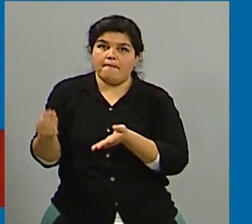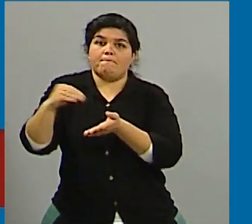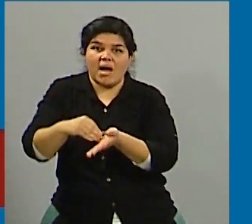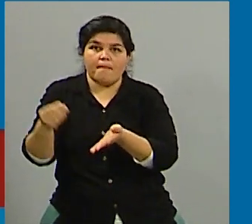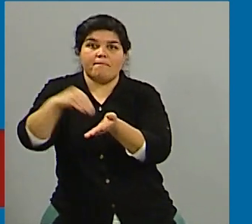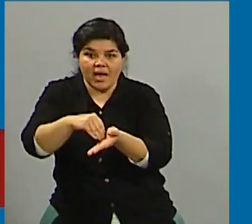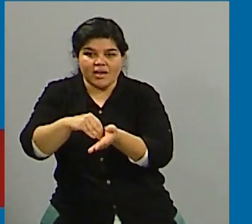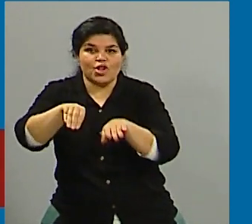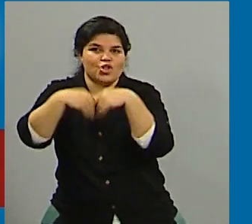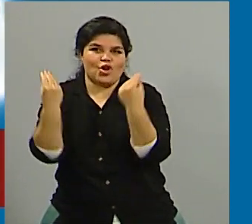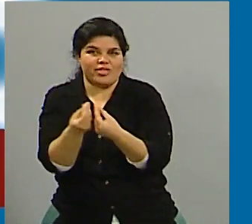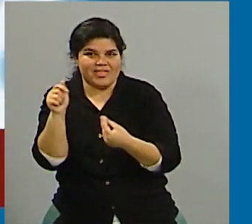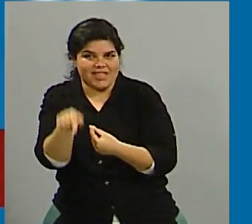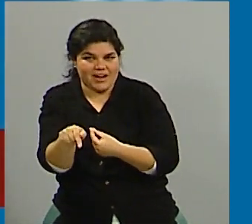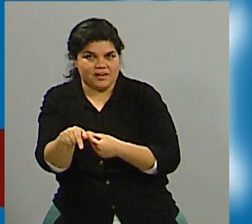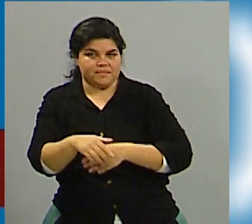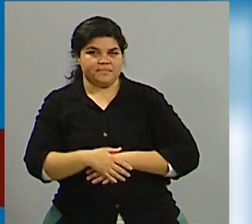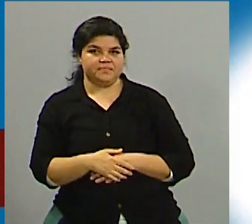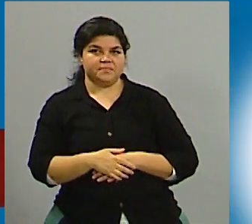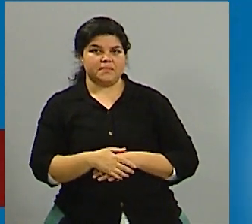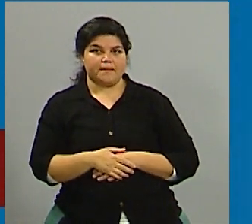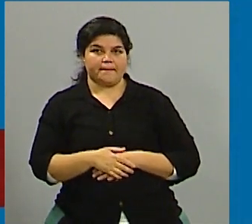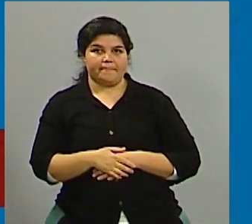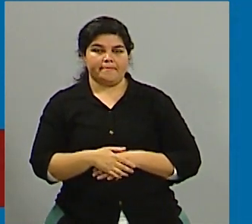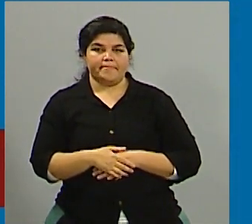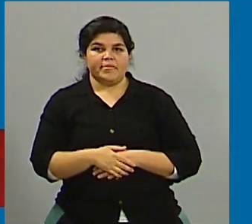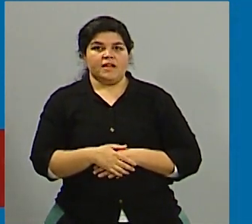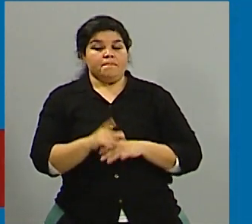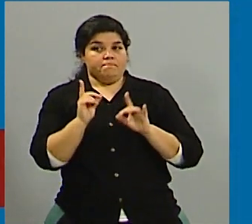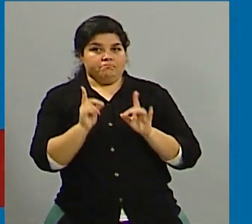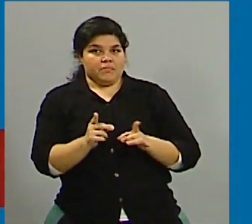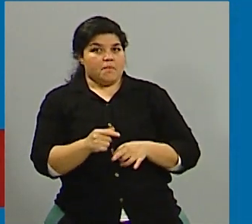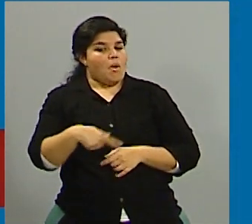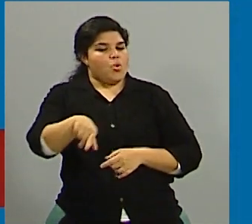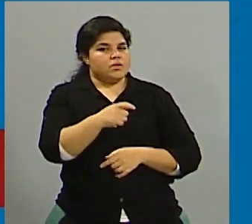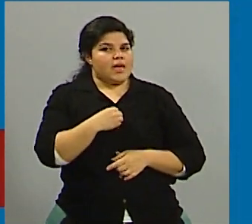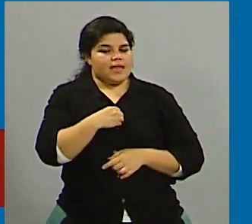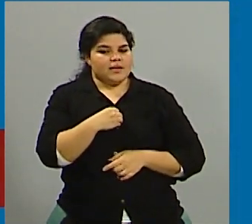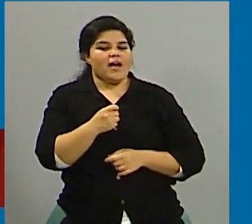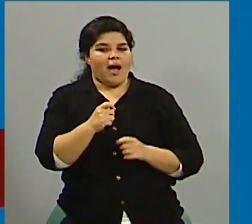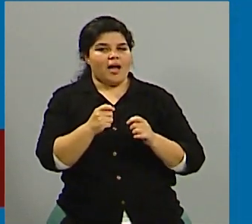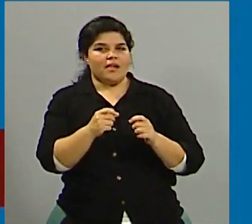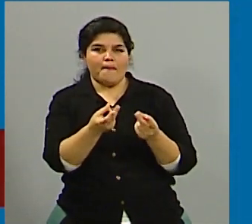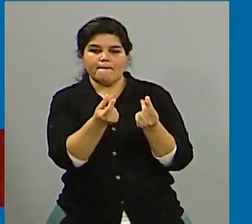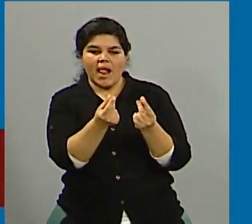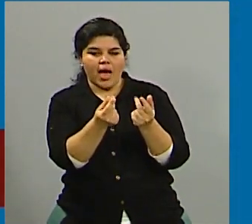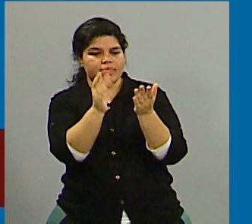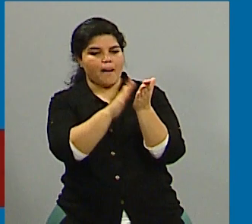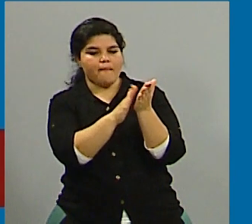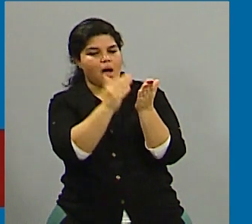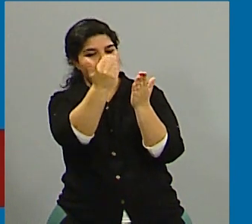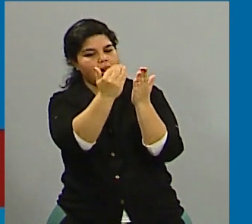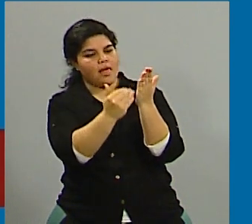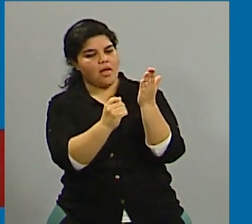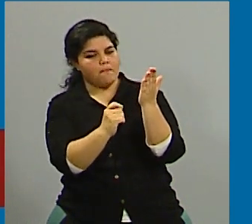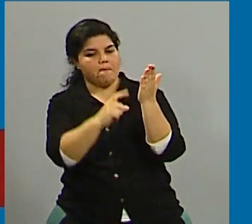ese, porque también lo decíamos recién, van a notar una diferencia en su bono y obviamente en lo que van a recibir